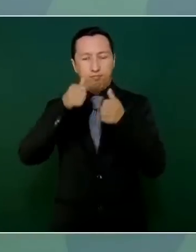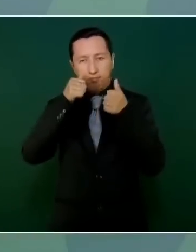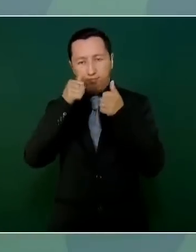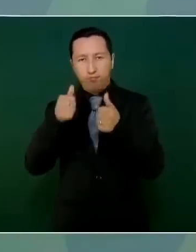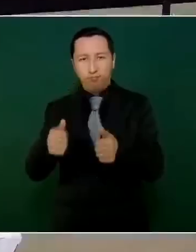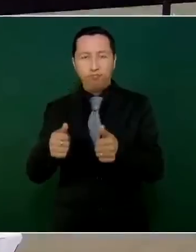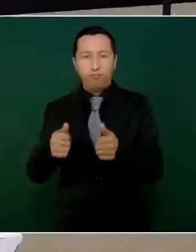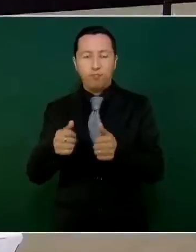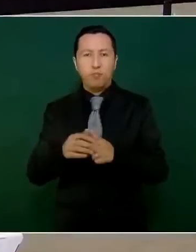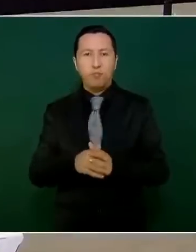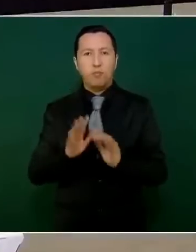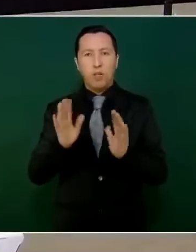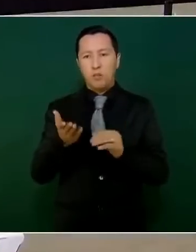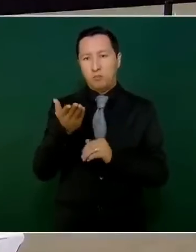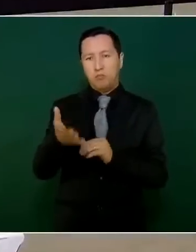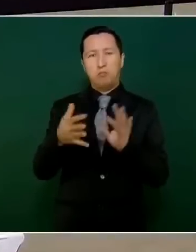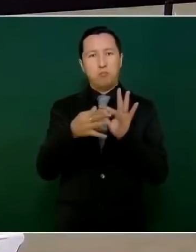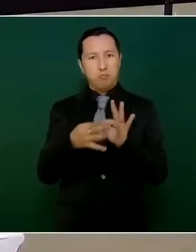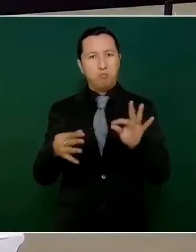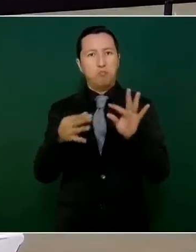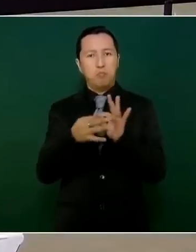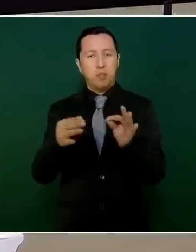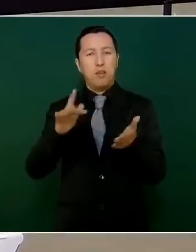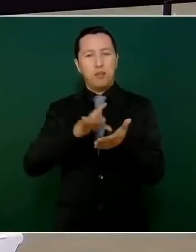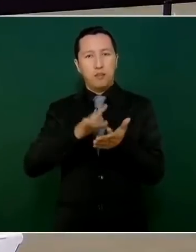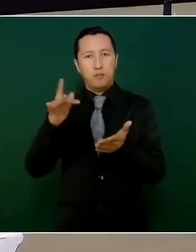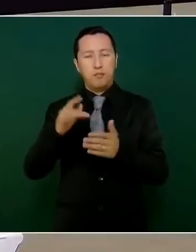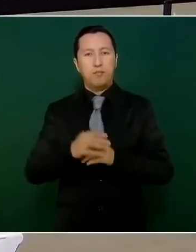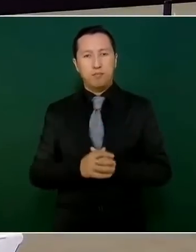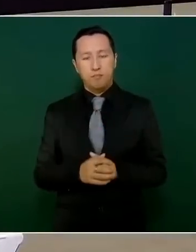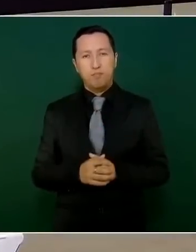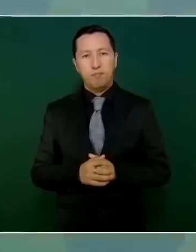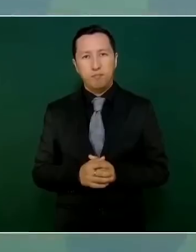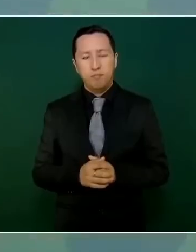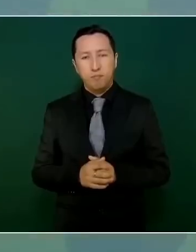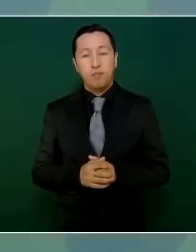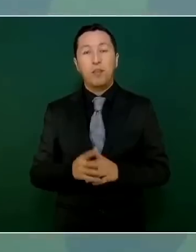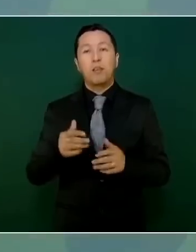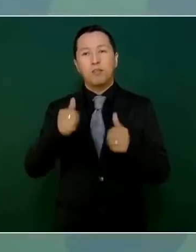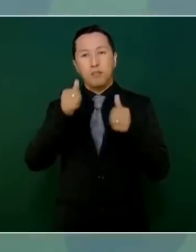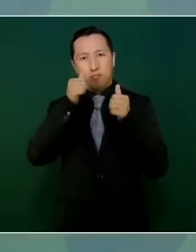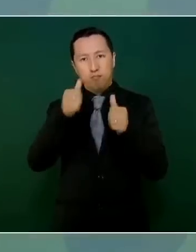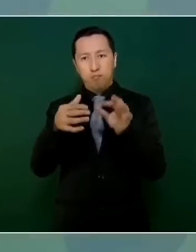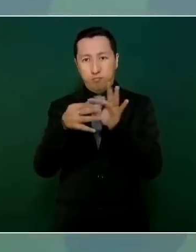escuchamos tu planteamiento, gracias, y vamos a